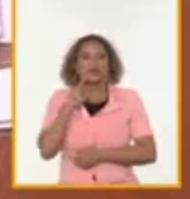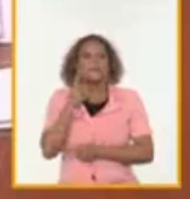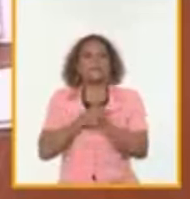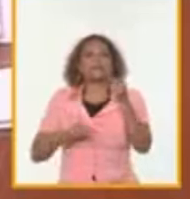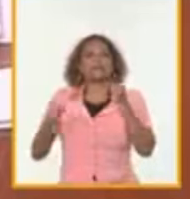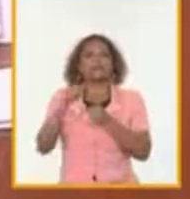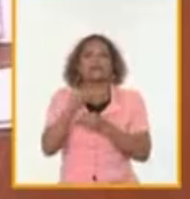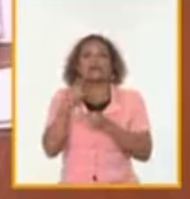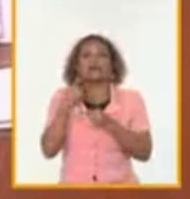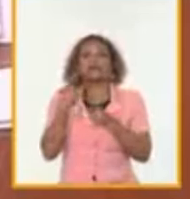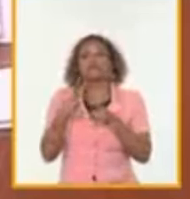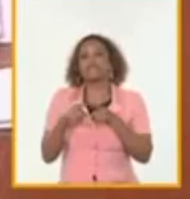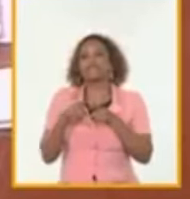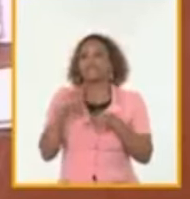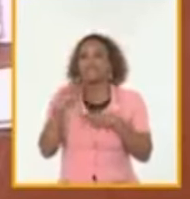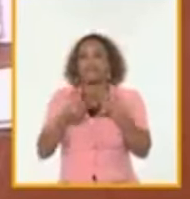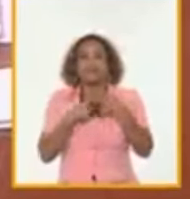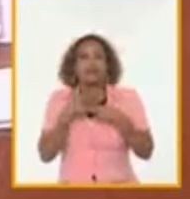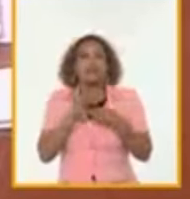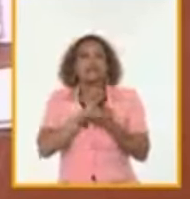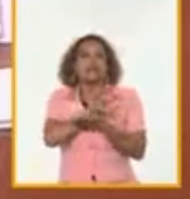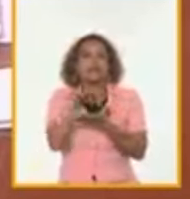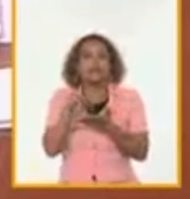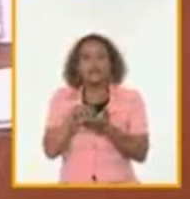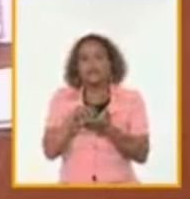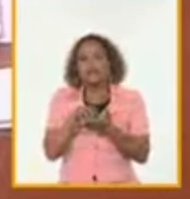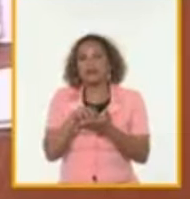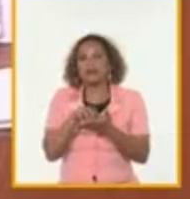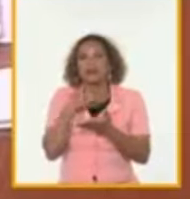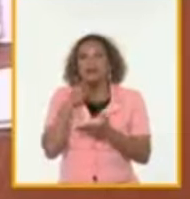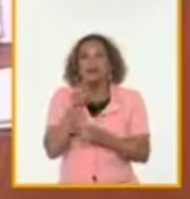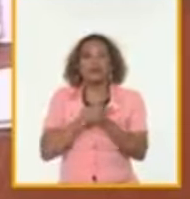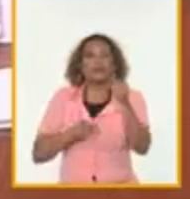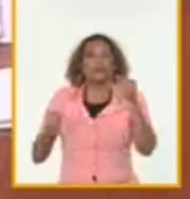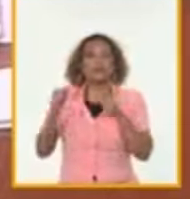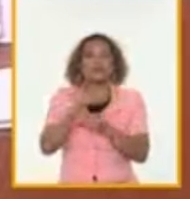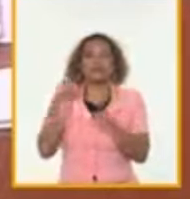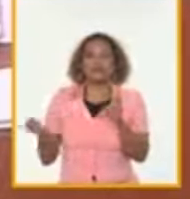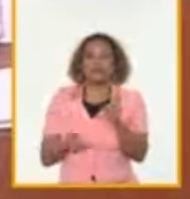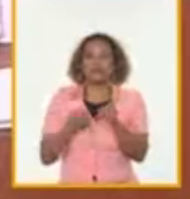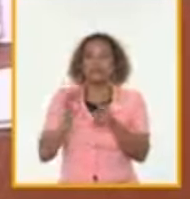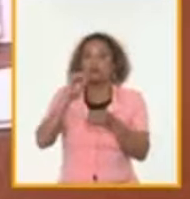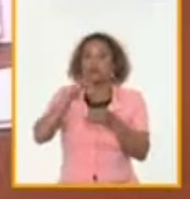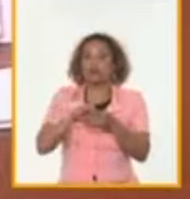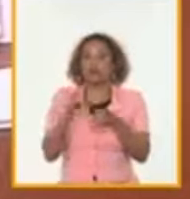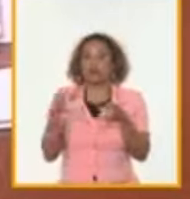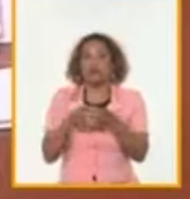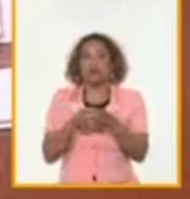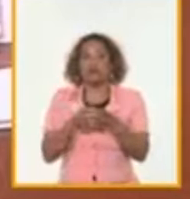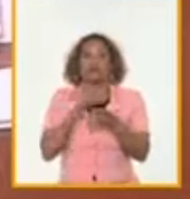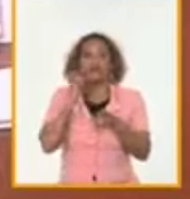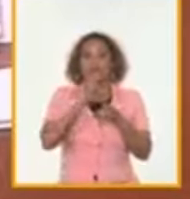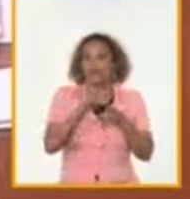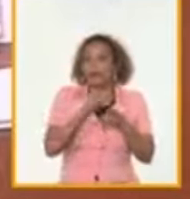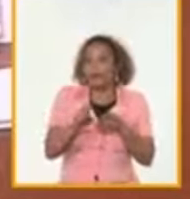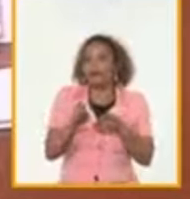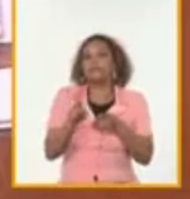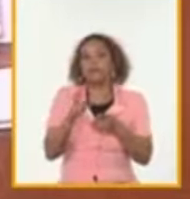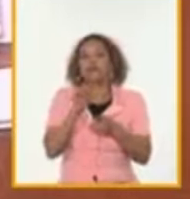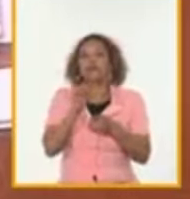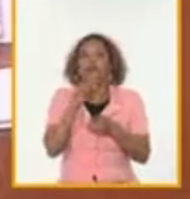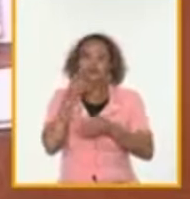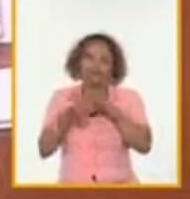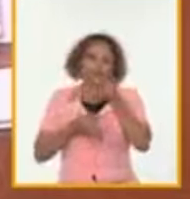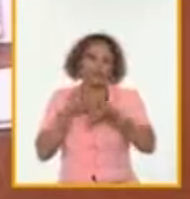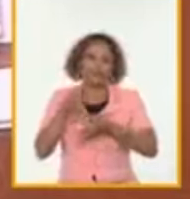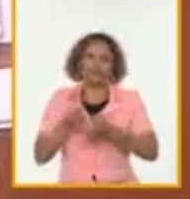el ámbito social de este territorio Cuáles son los principales retos incluyendo ese que le decía de la ruralidad podemos hablar sobre él también un poco